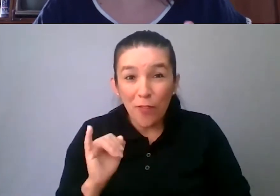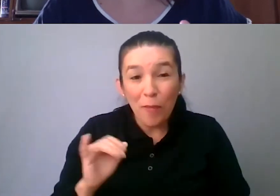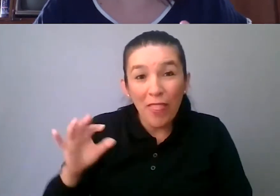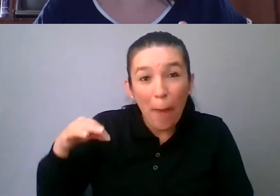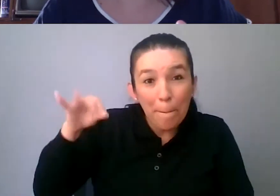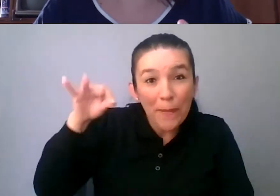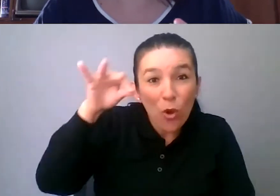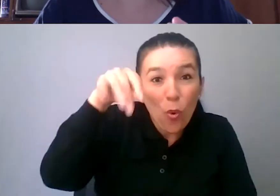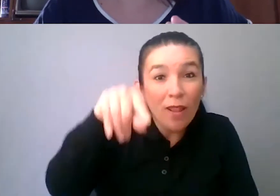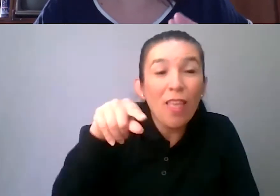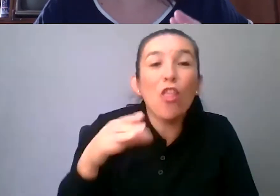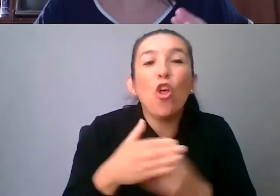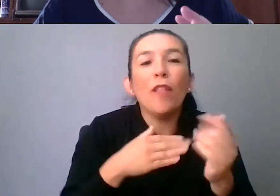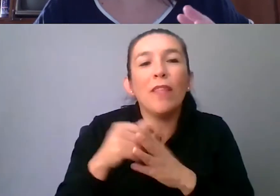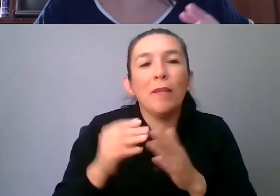de África.